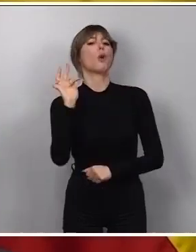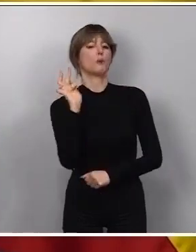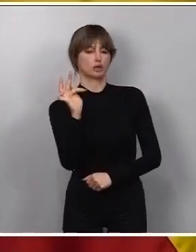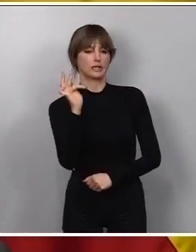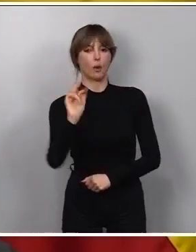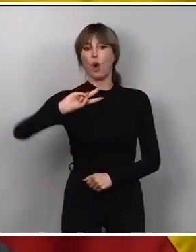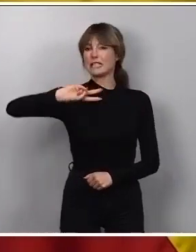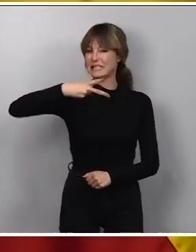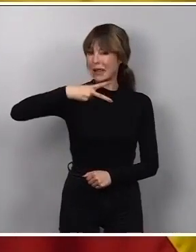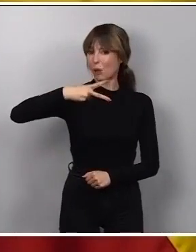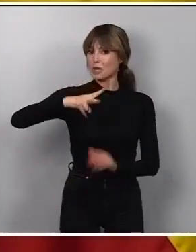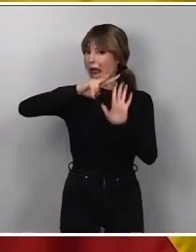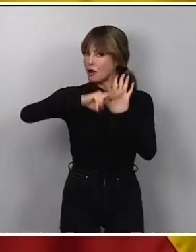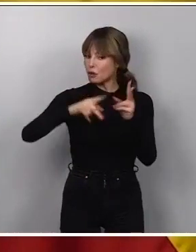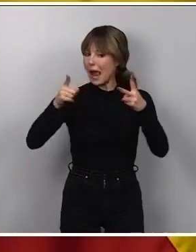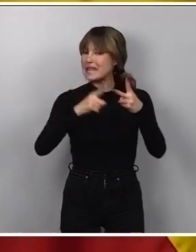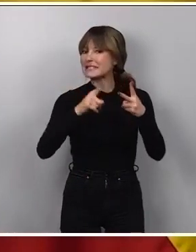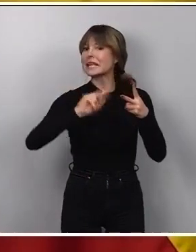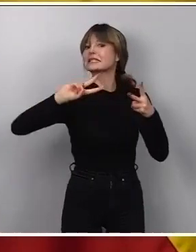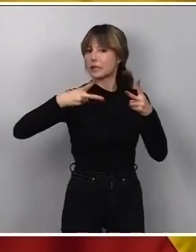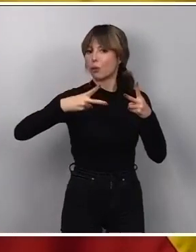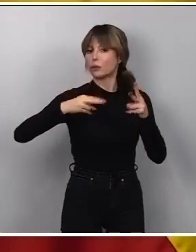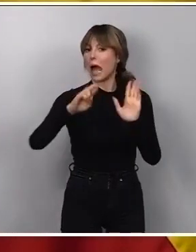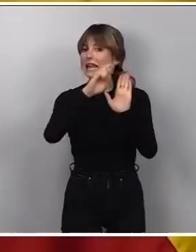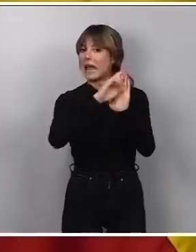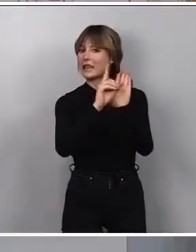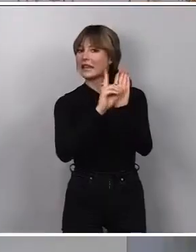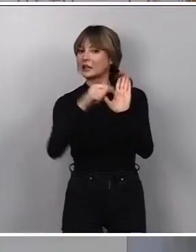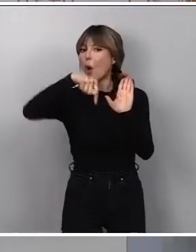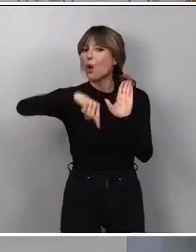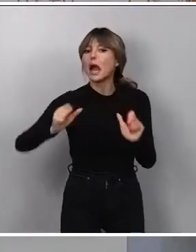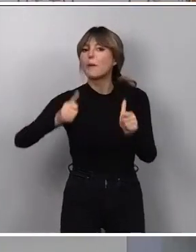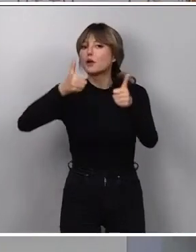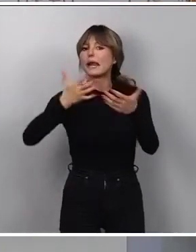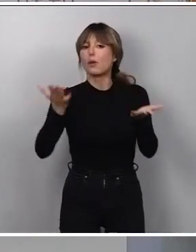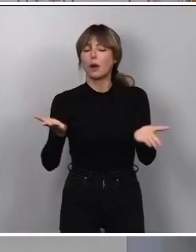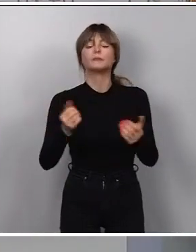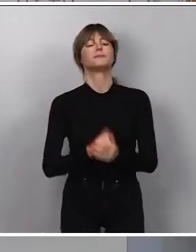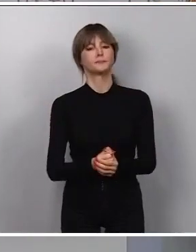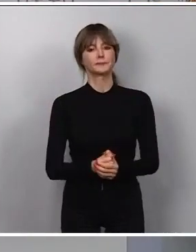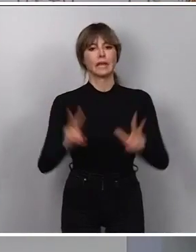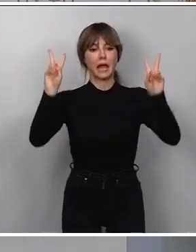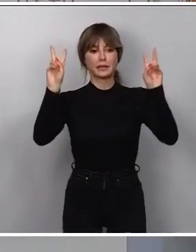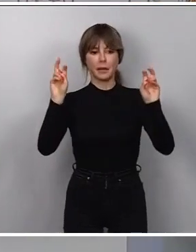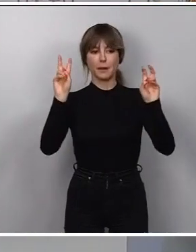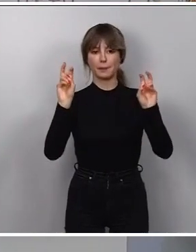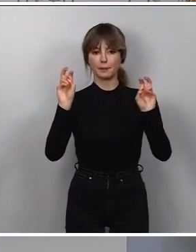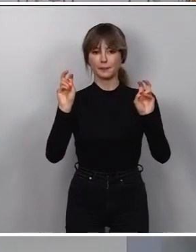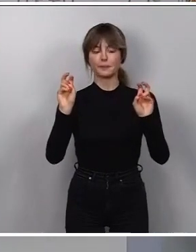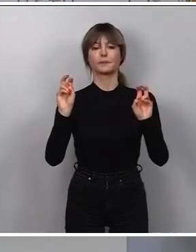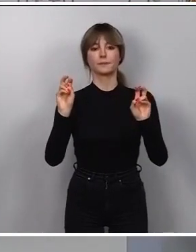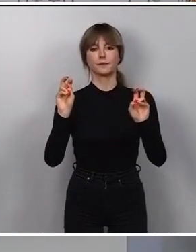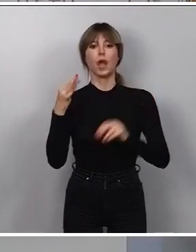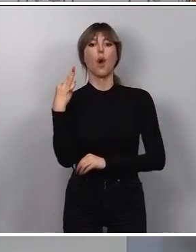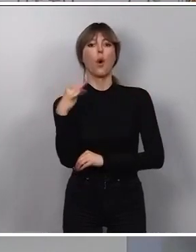El segundo, la segunda norma, que otro real decreto que hemos aprobado, hace referencia al cargador